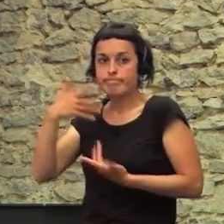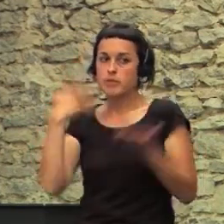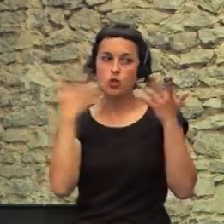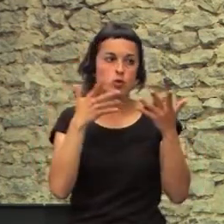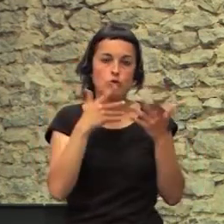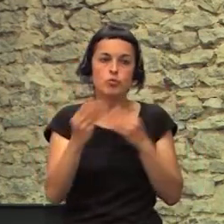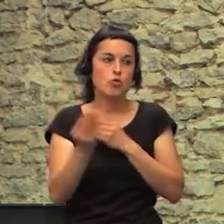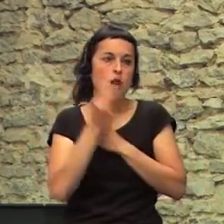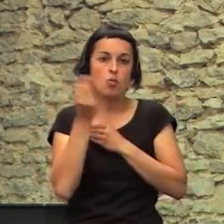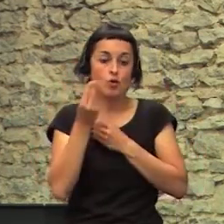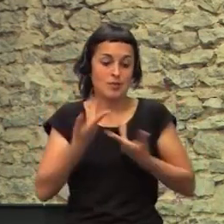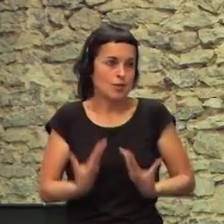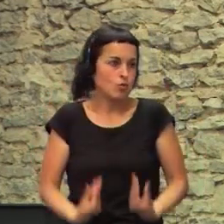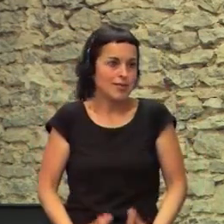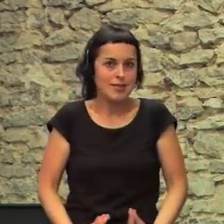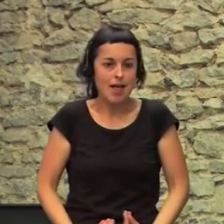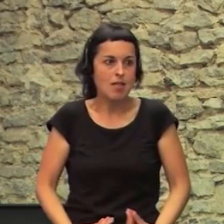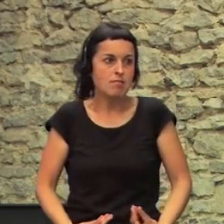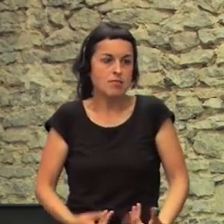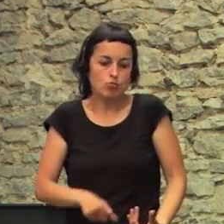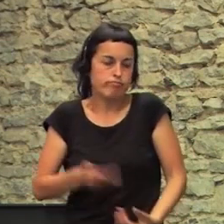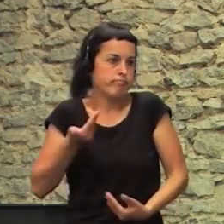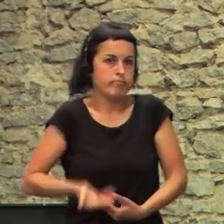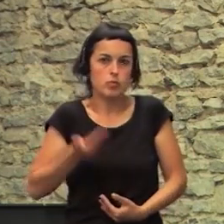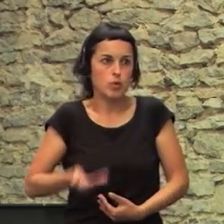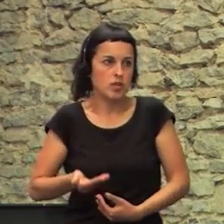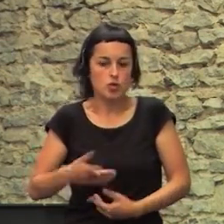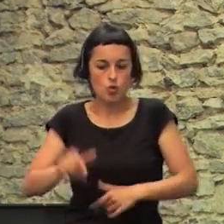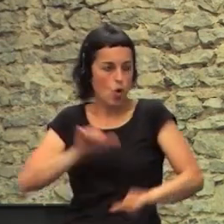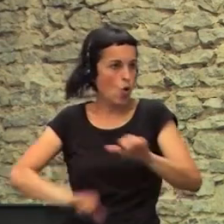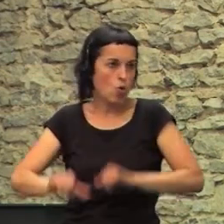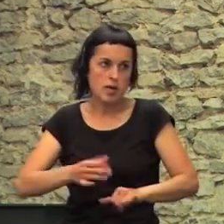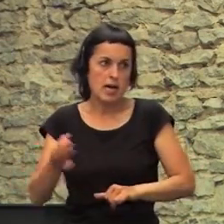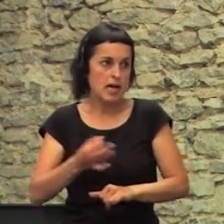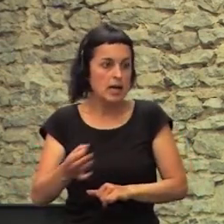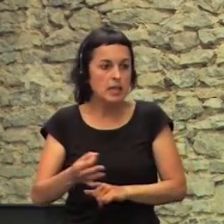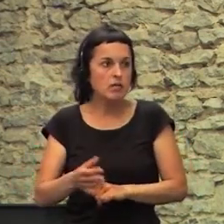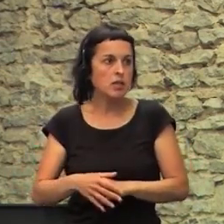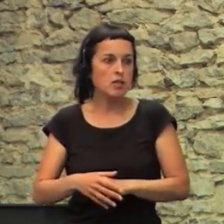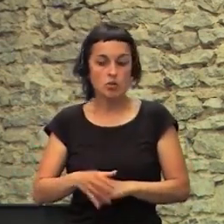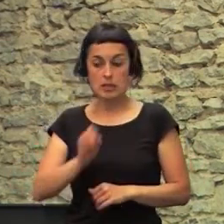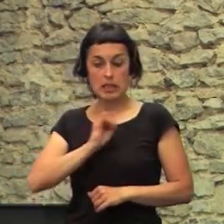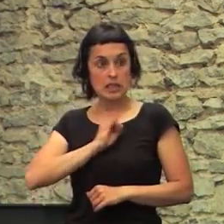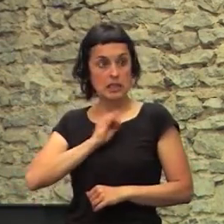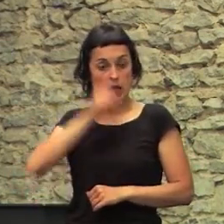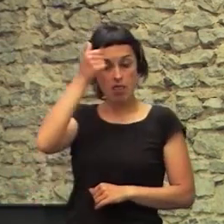los genitales eran importantes, y que le educaran en una identidad de género sin fisuras. Y que